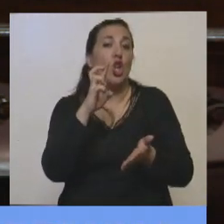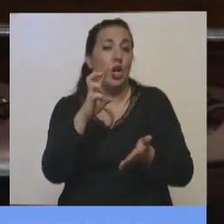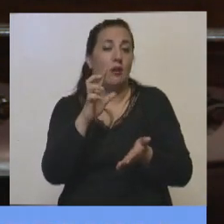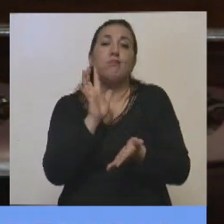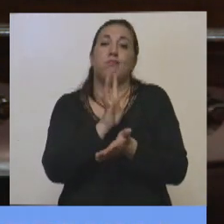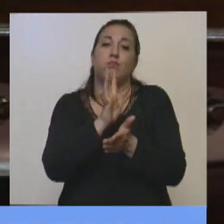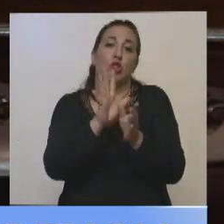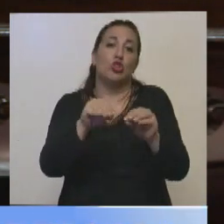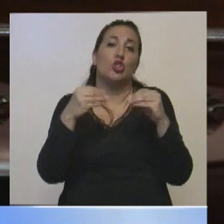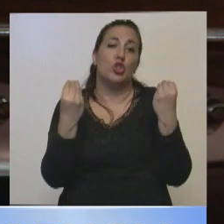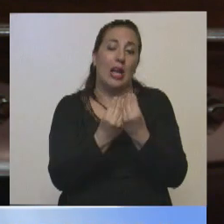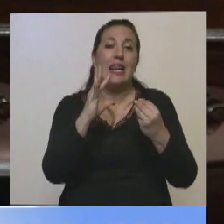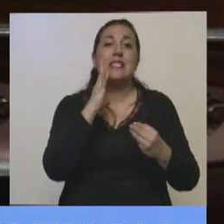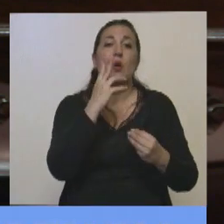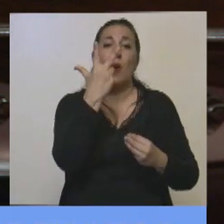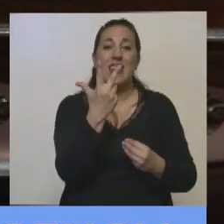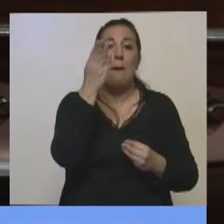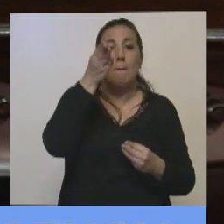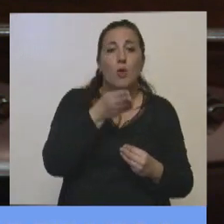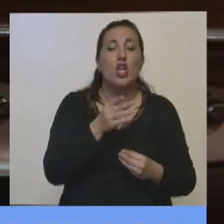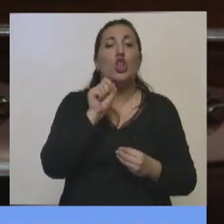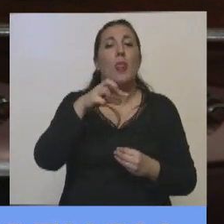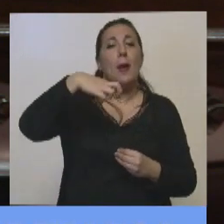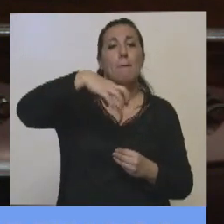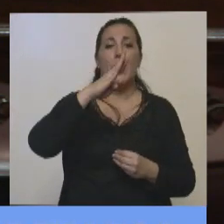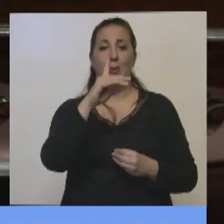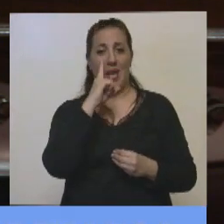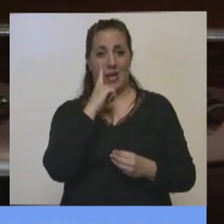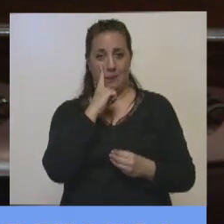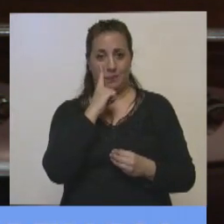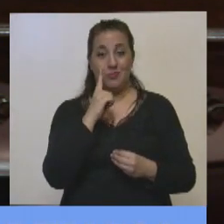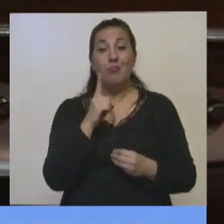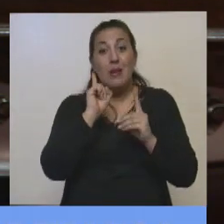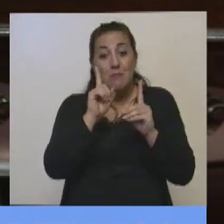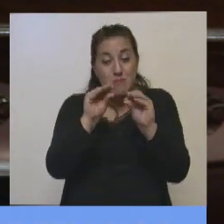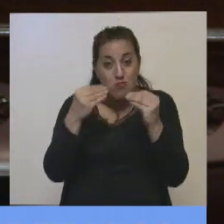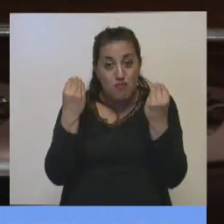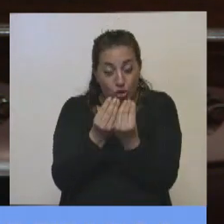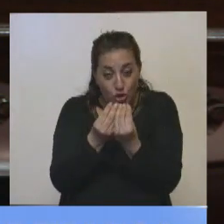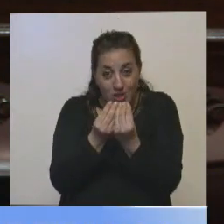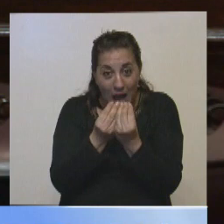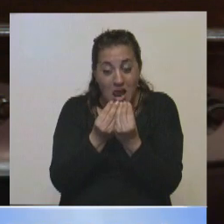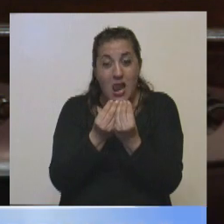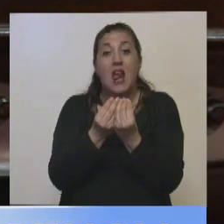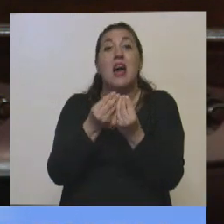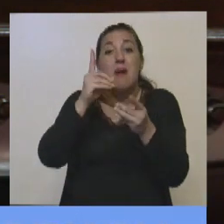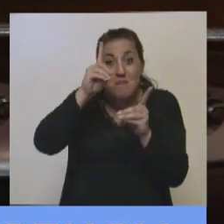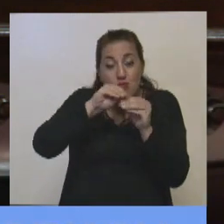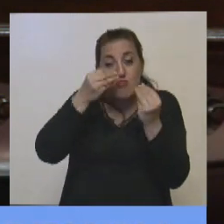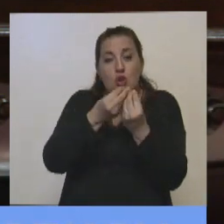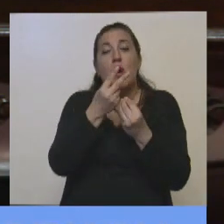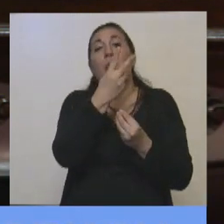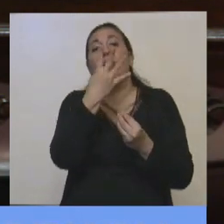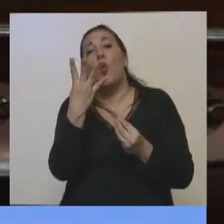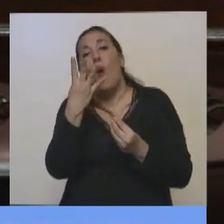representaba un 53 por ciento del pib de ese monto un 24 5 es